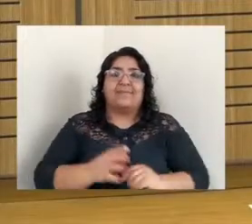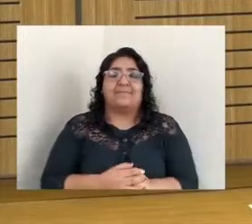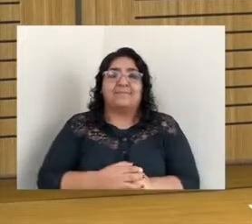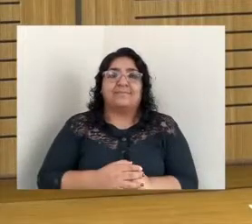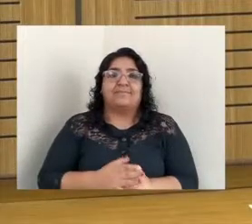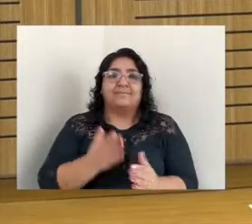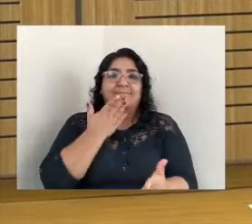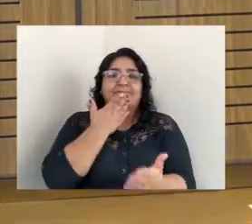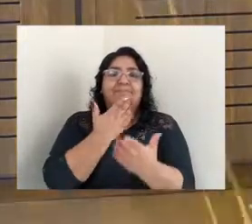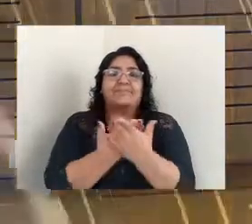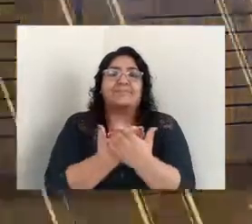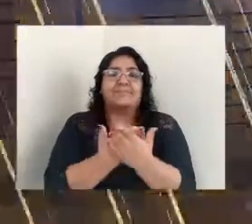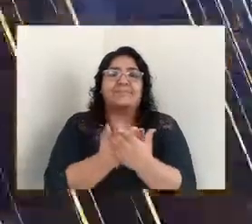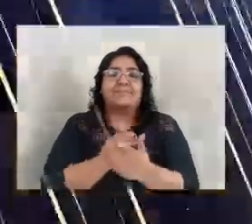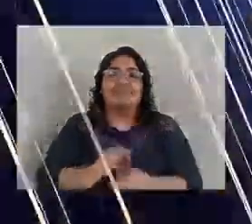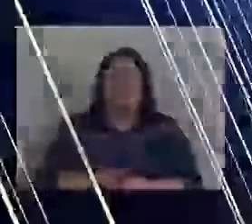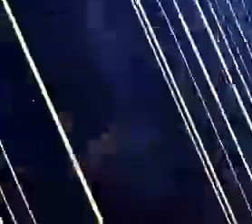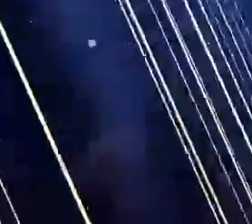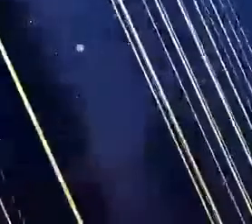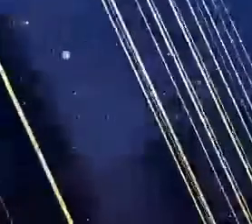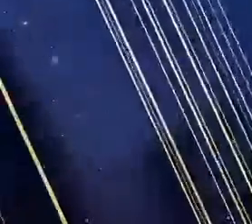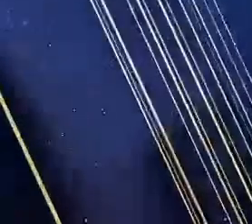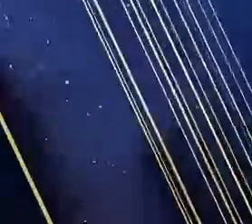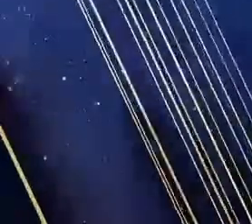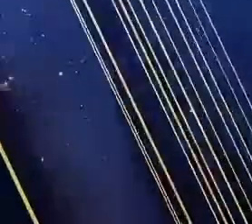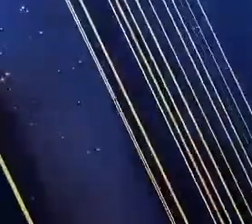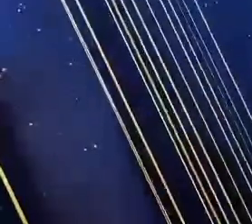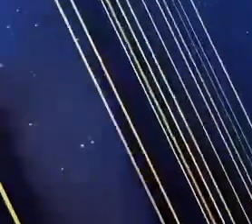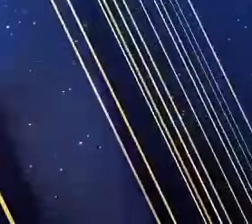Winfred. Gracias.